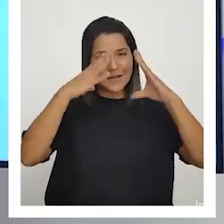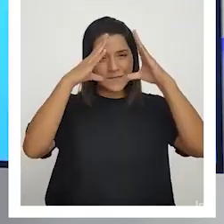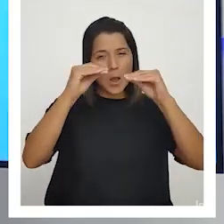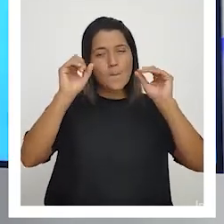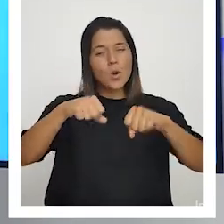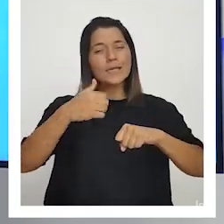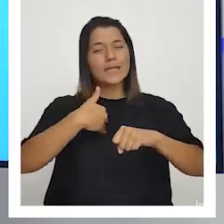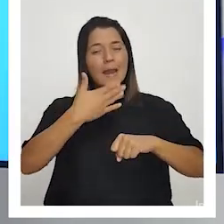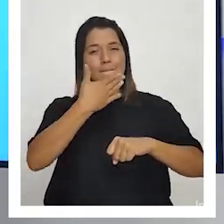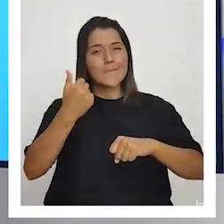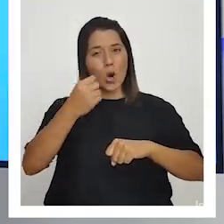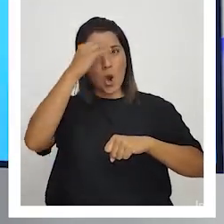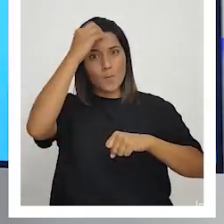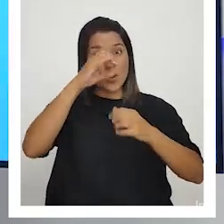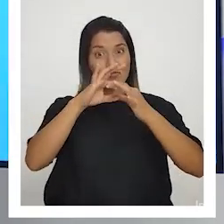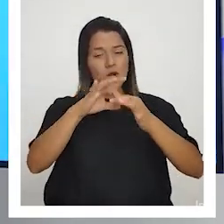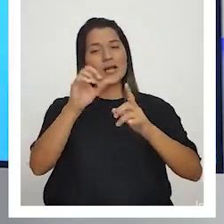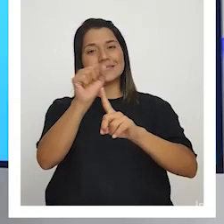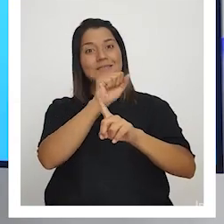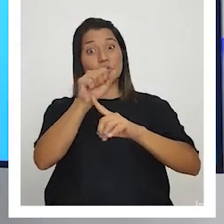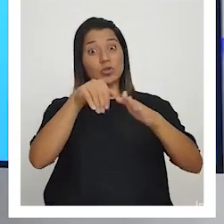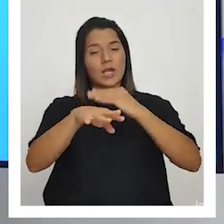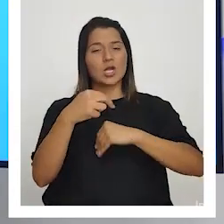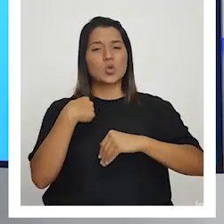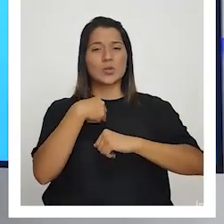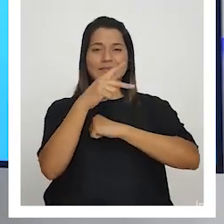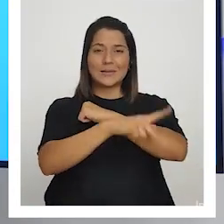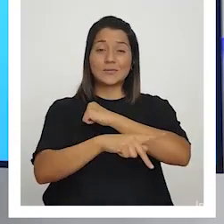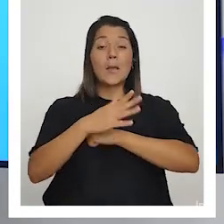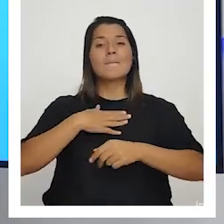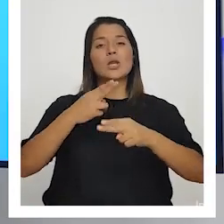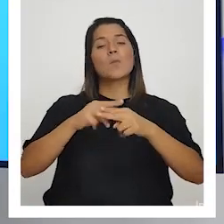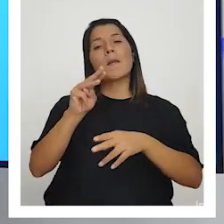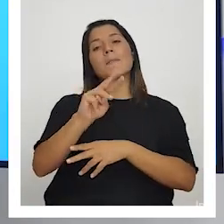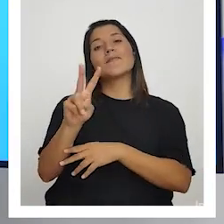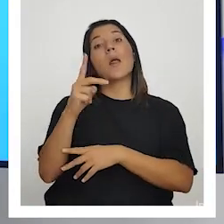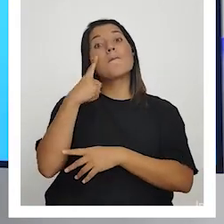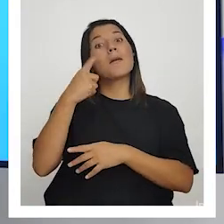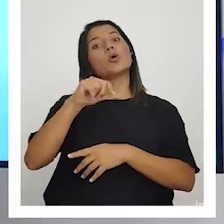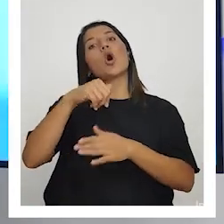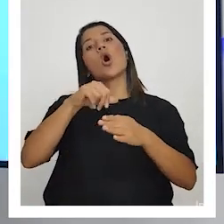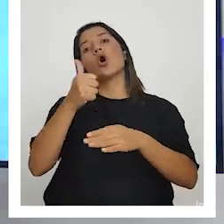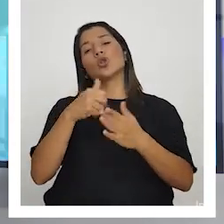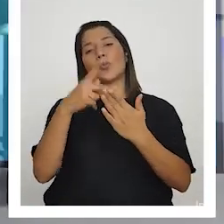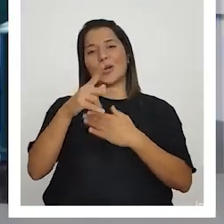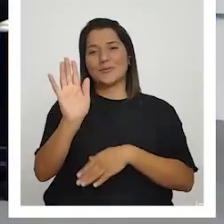mejor criterio de las situaciones de nuestro país. Se despide Melissa Valerio y nos vemos otro día.